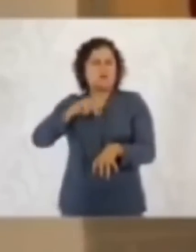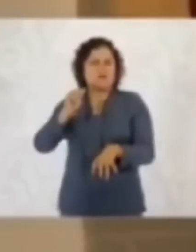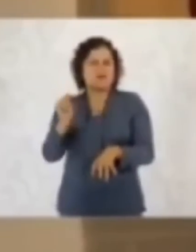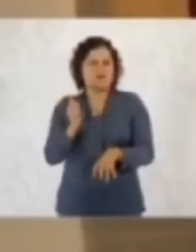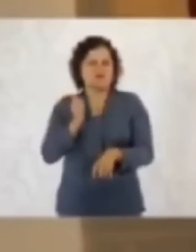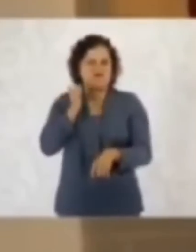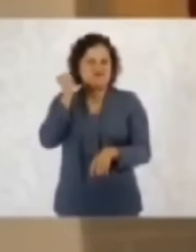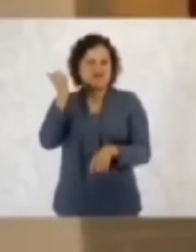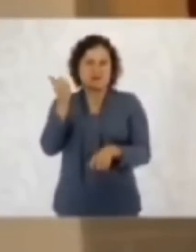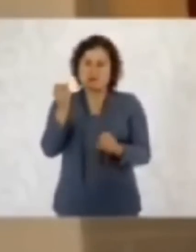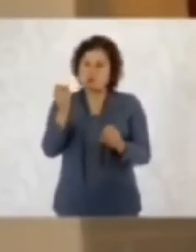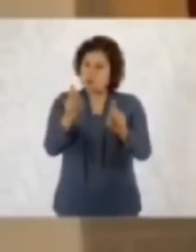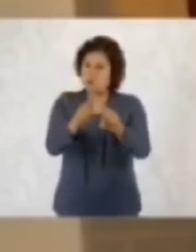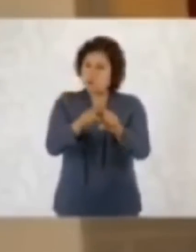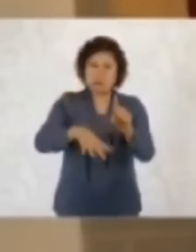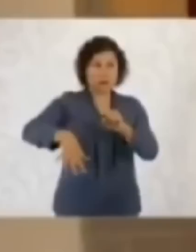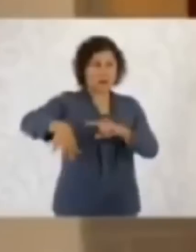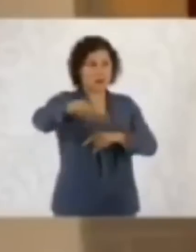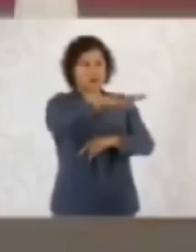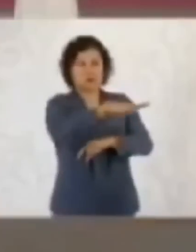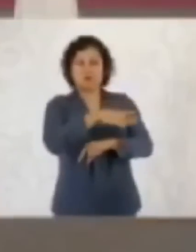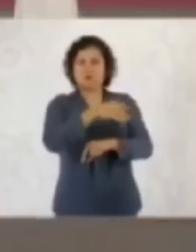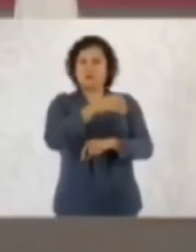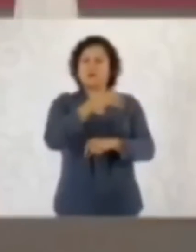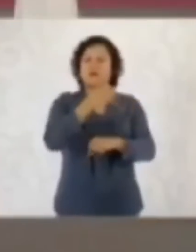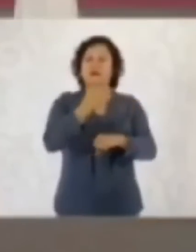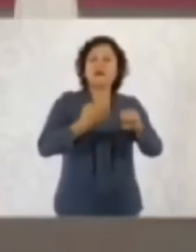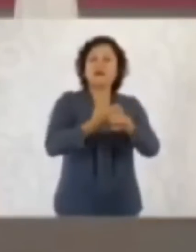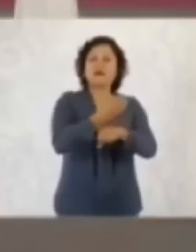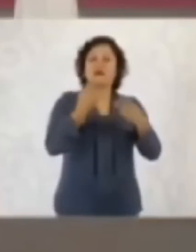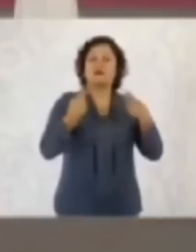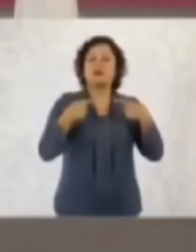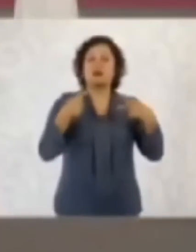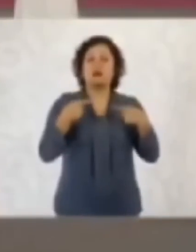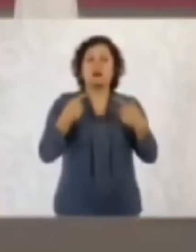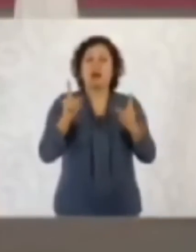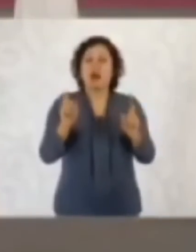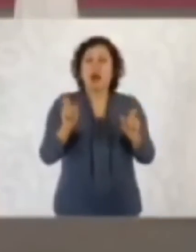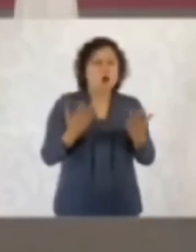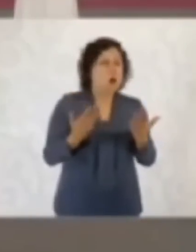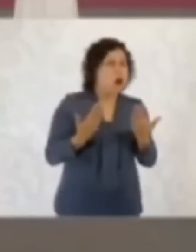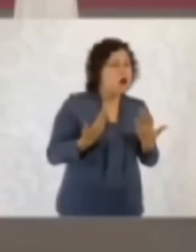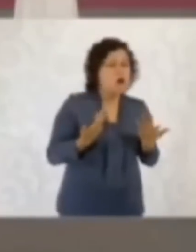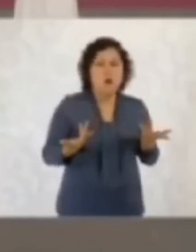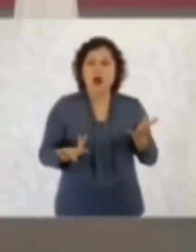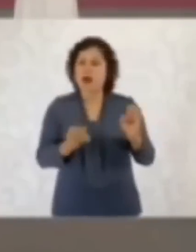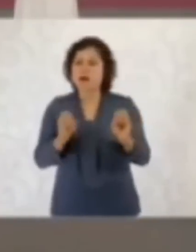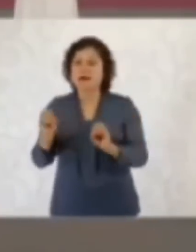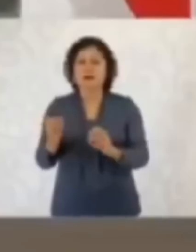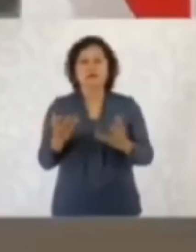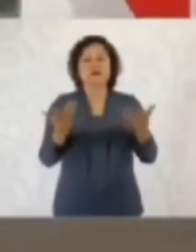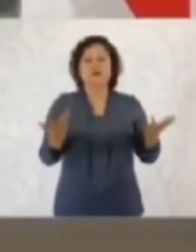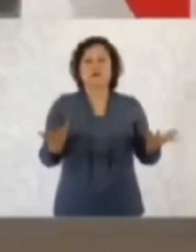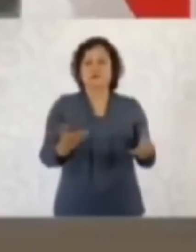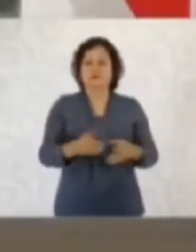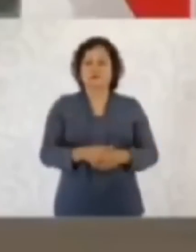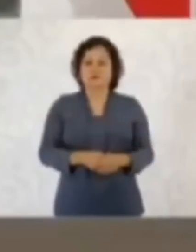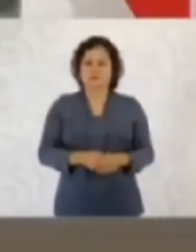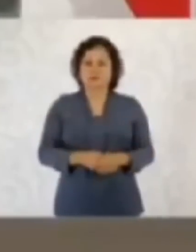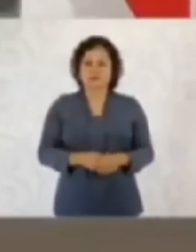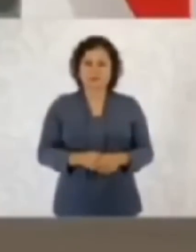de agua y no podemos en este momento por acciones como estas garantizar el derecho humano en esos